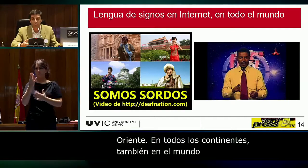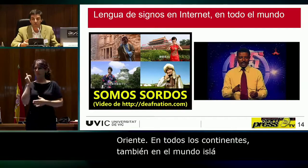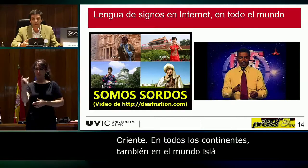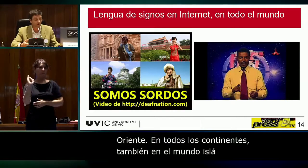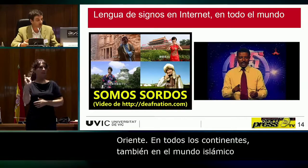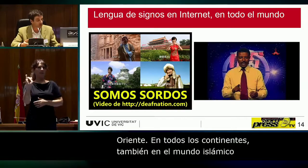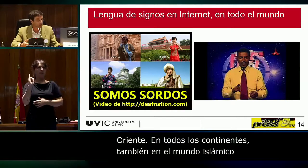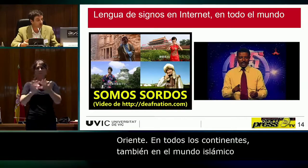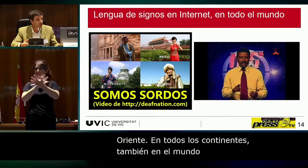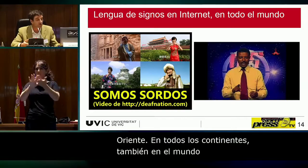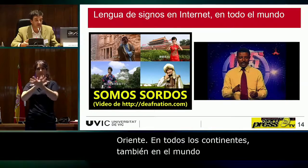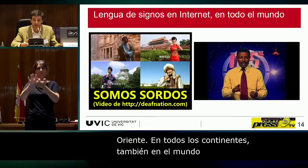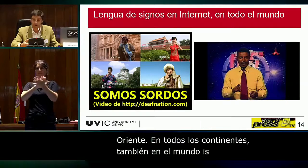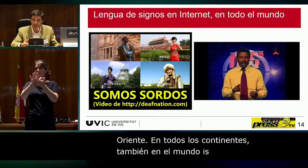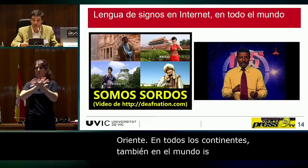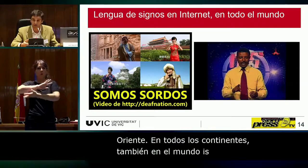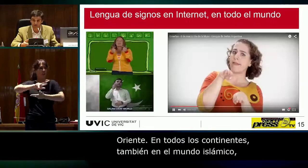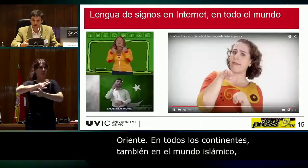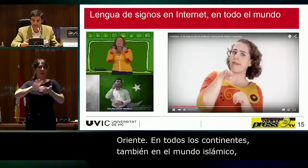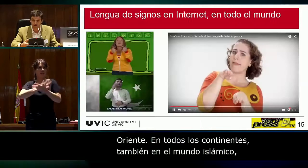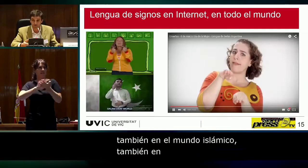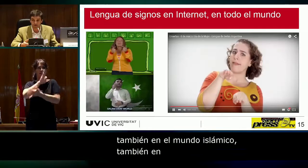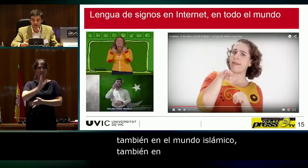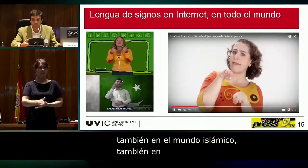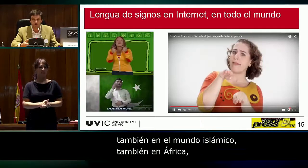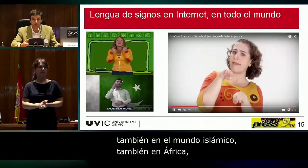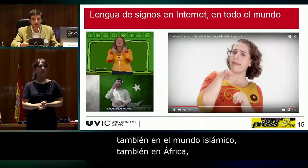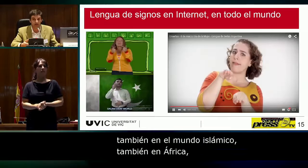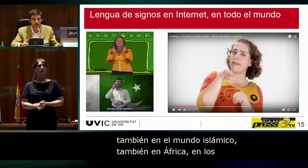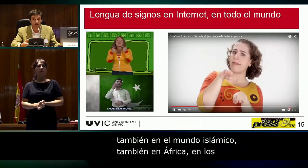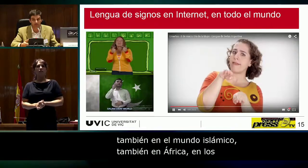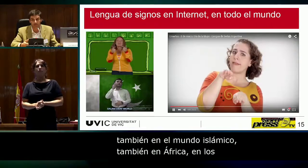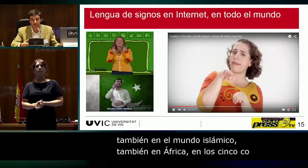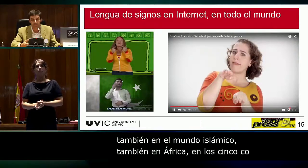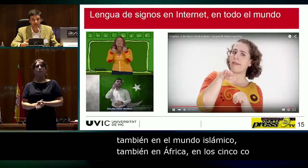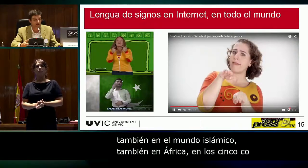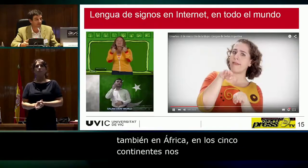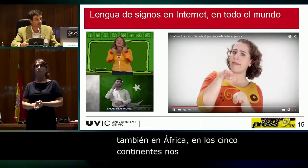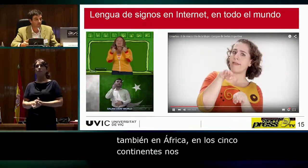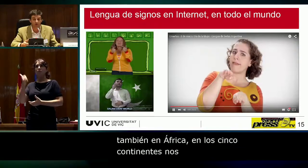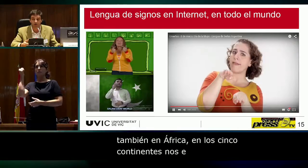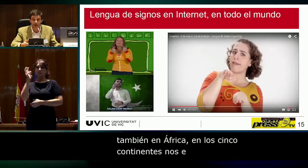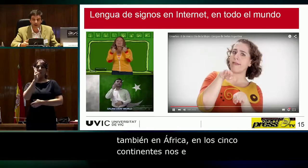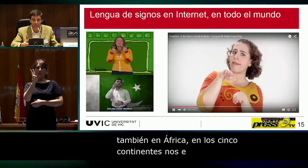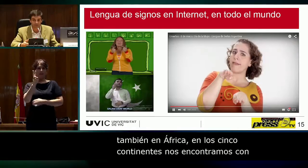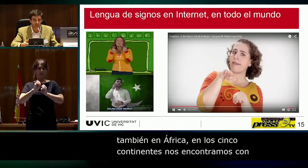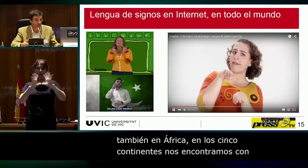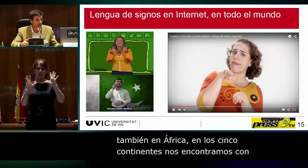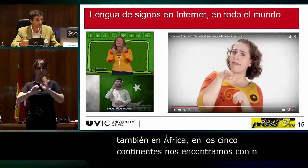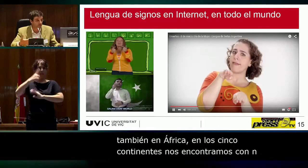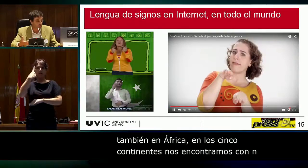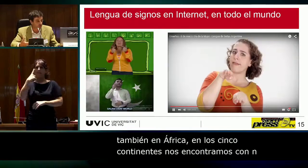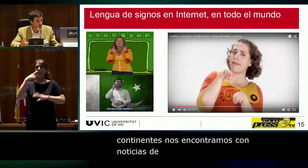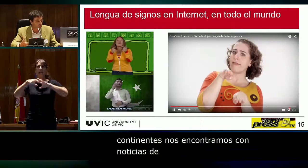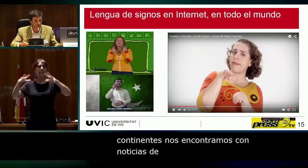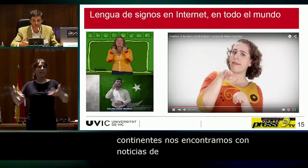encontramos con lengua de signos, con noticias en lengua de signos, ¿no? Esto sucede a través de Internet de forma muy clara, porque